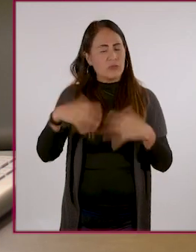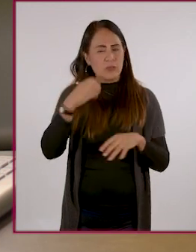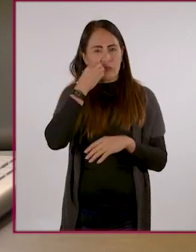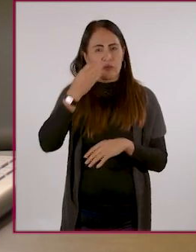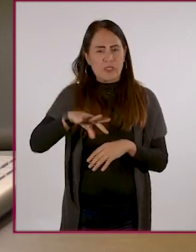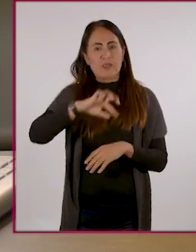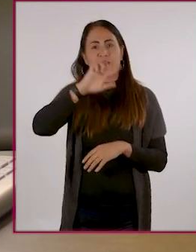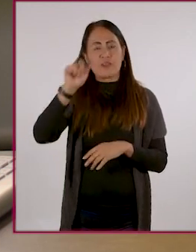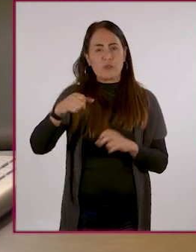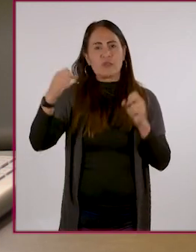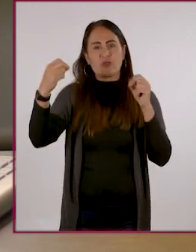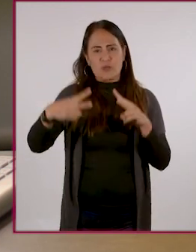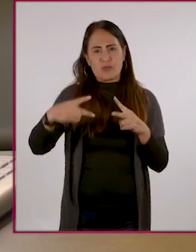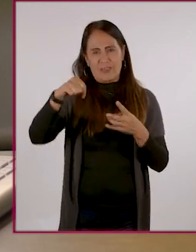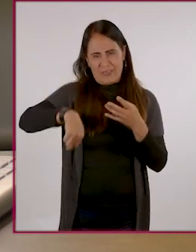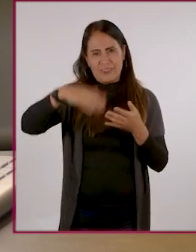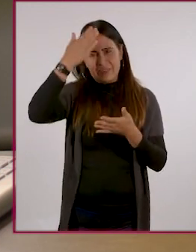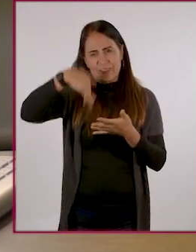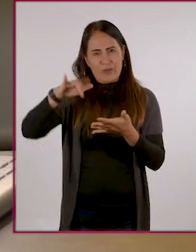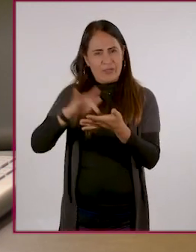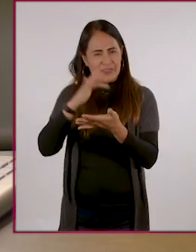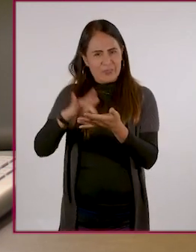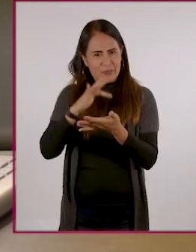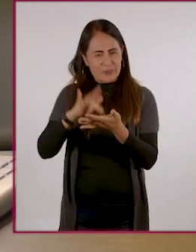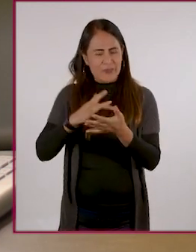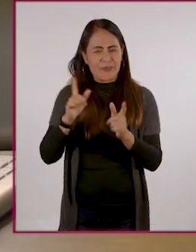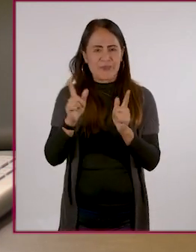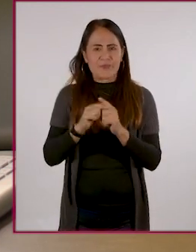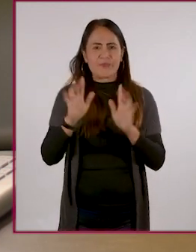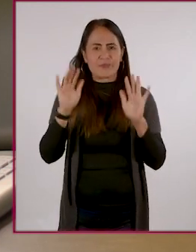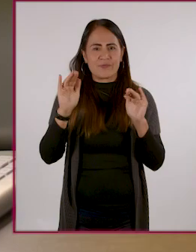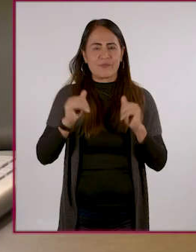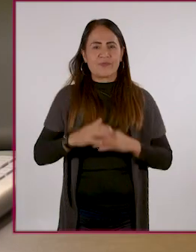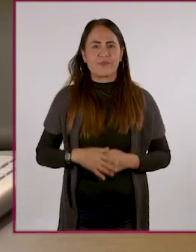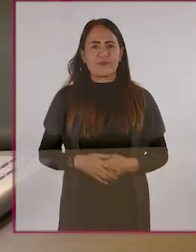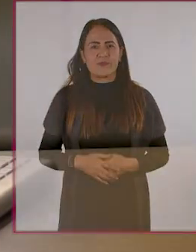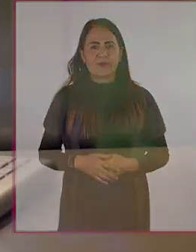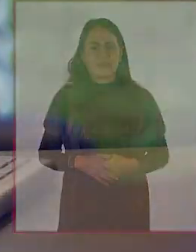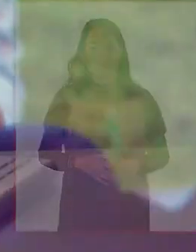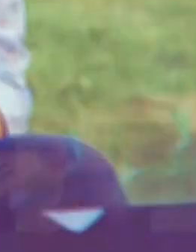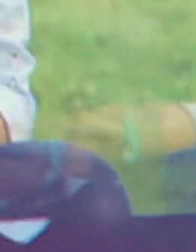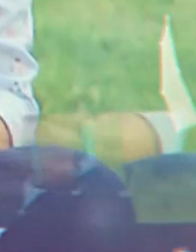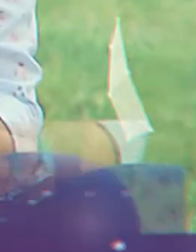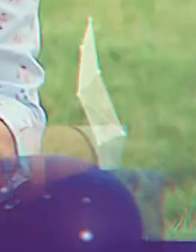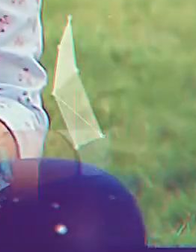y números primos. Va a estar increíble. Nos vemos pronto para compartir otro Saber Digital.